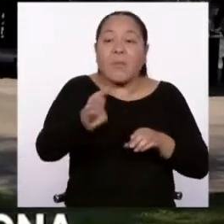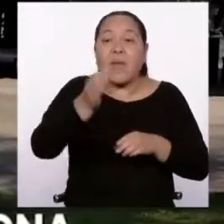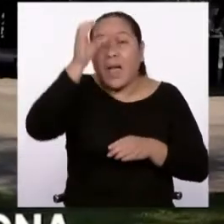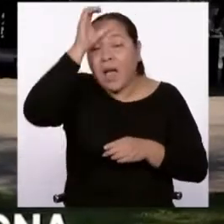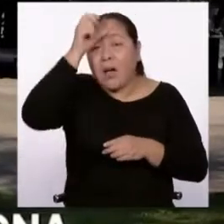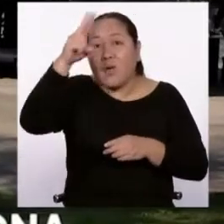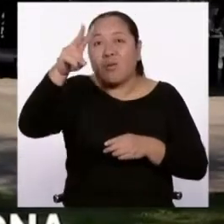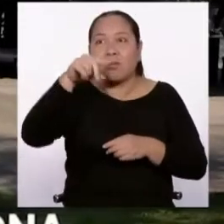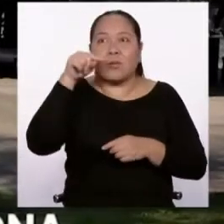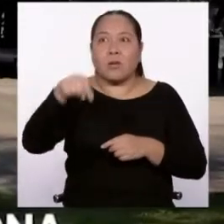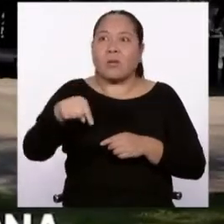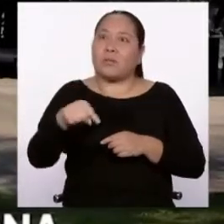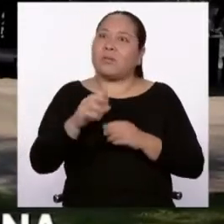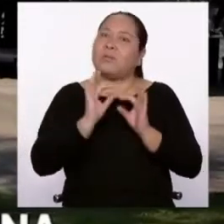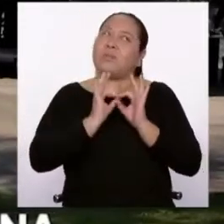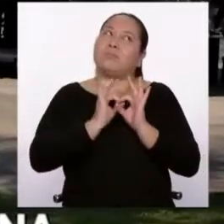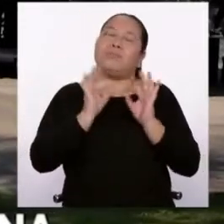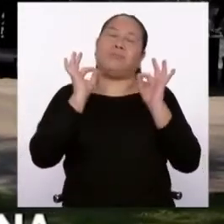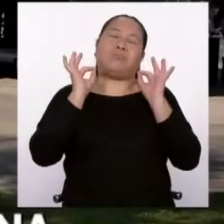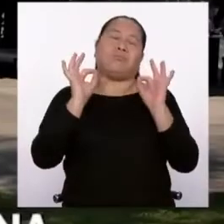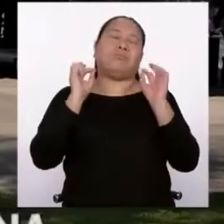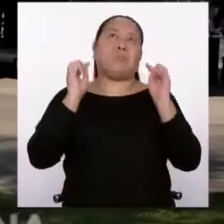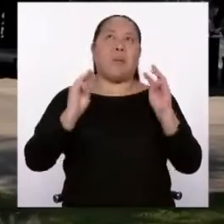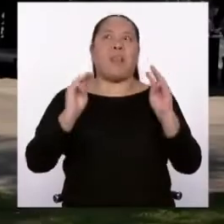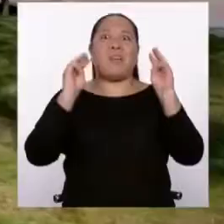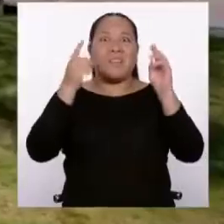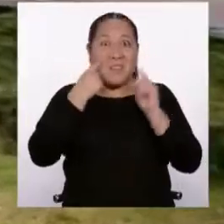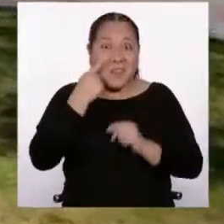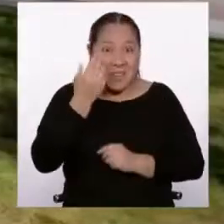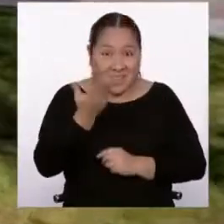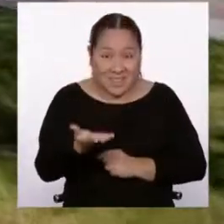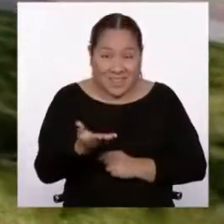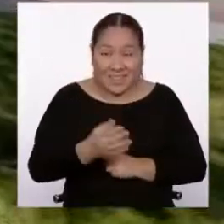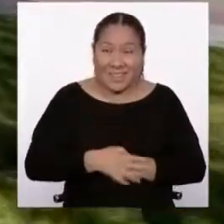Es realmente impresionante. ¿Vamos a conocerlo?